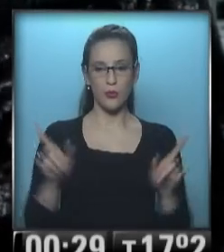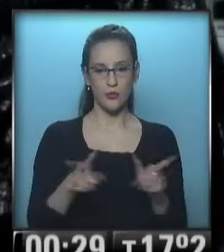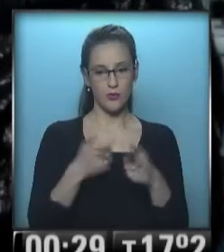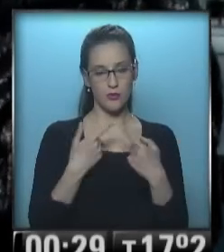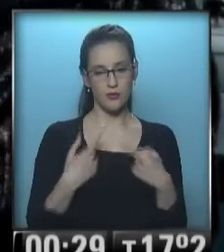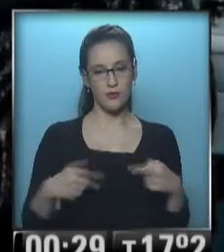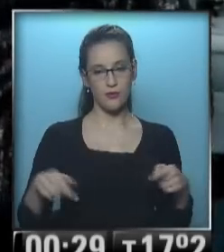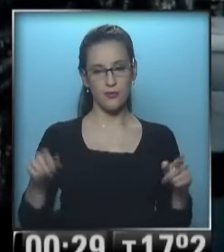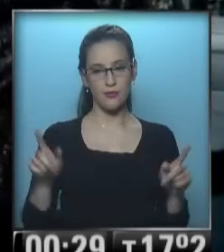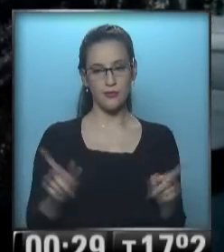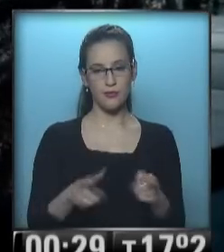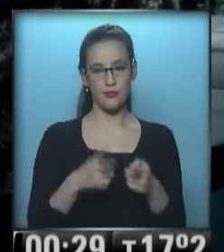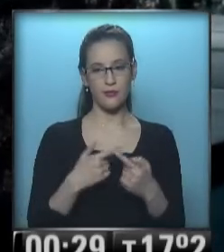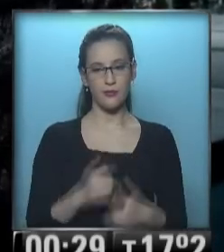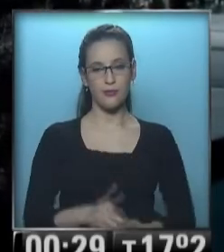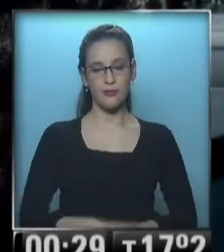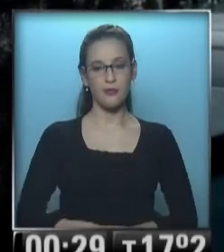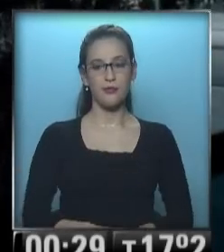batalla.